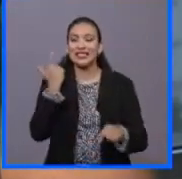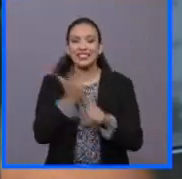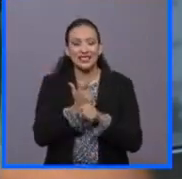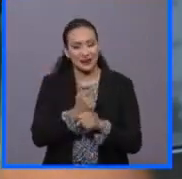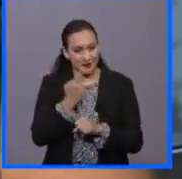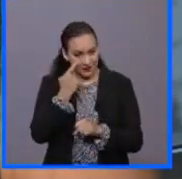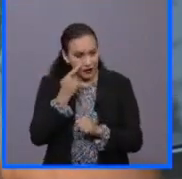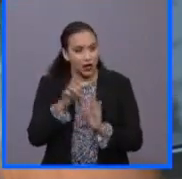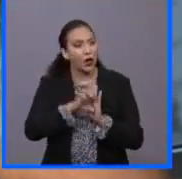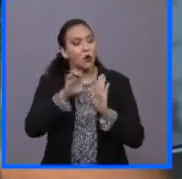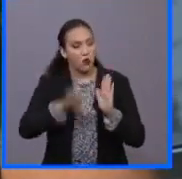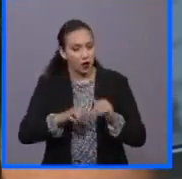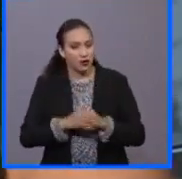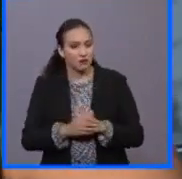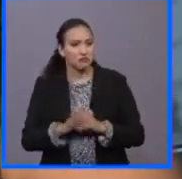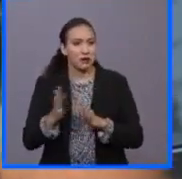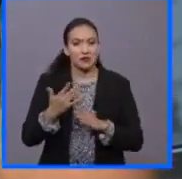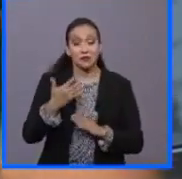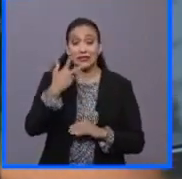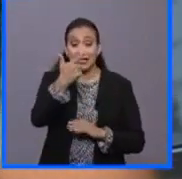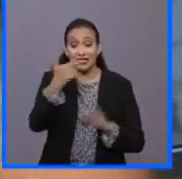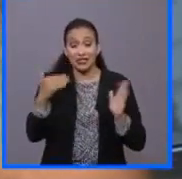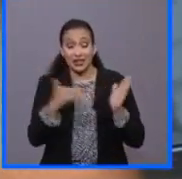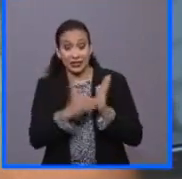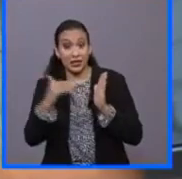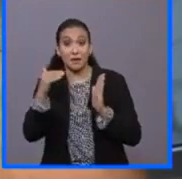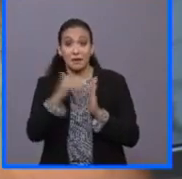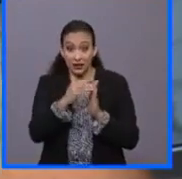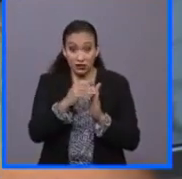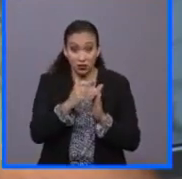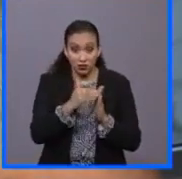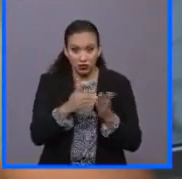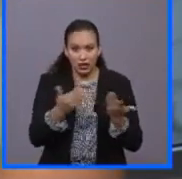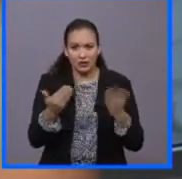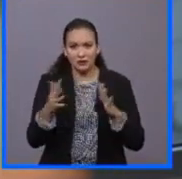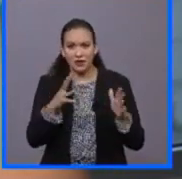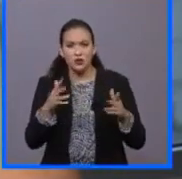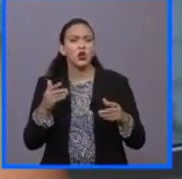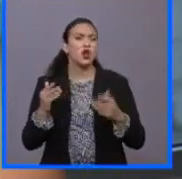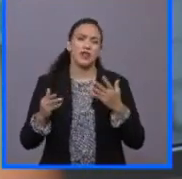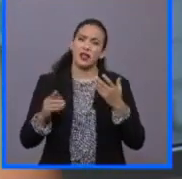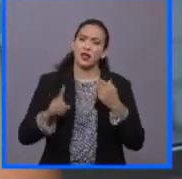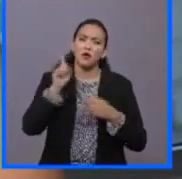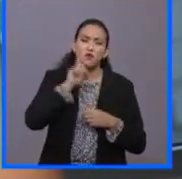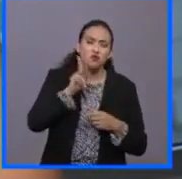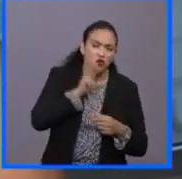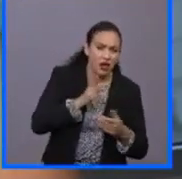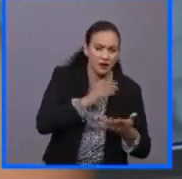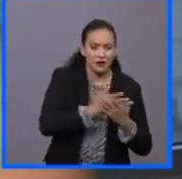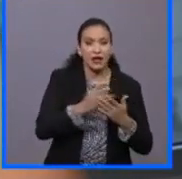por ejemplo, que de más de 7 millones de combinaciones, en el 50% de las